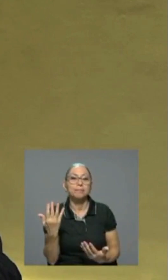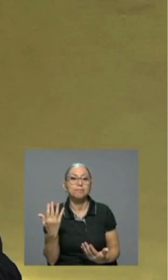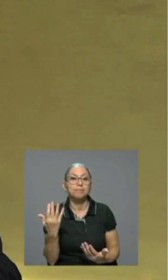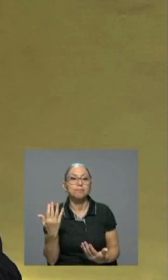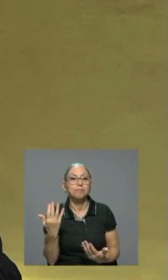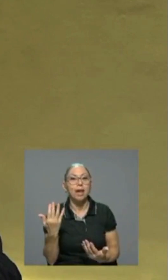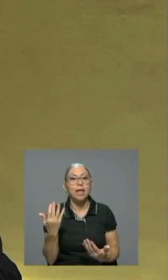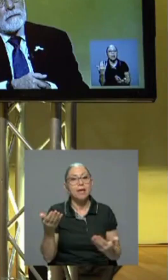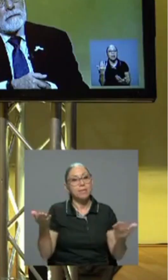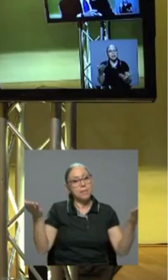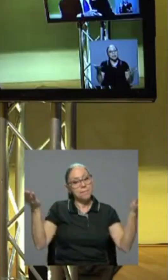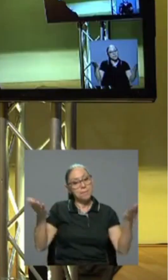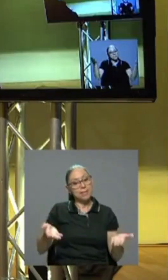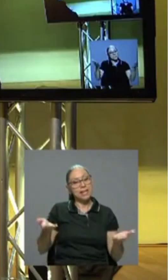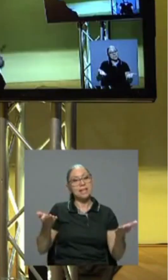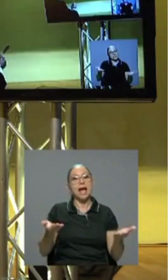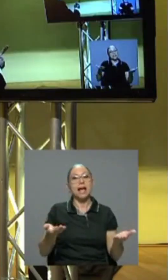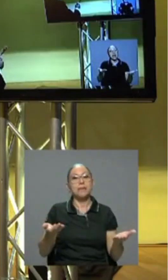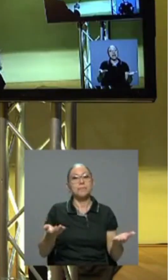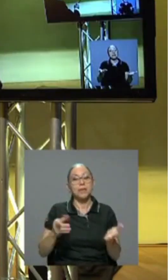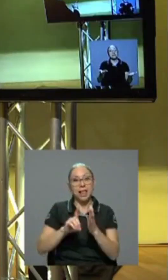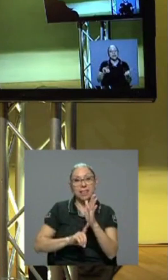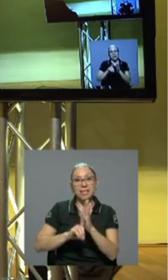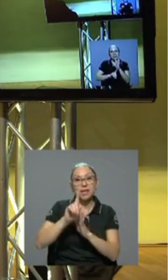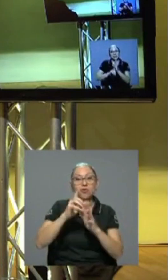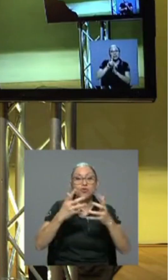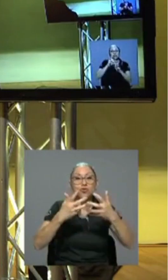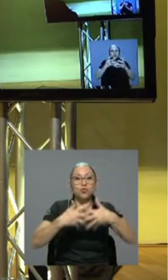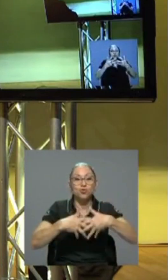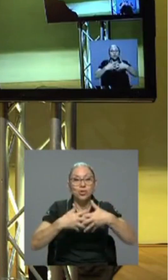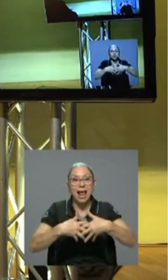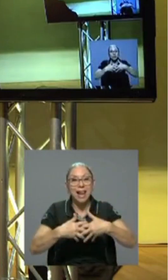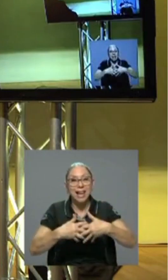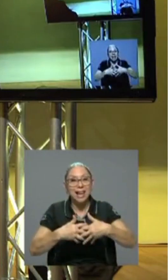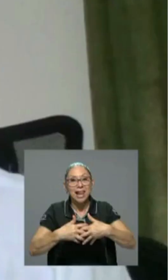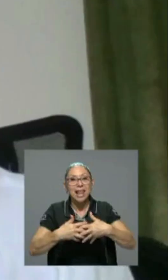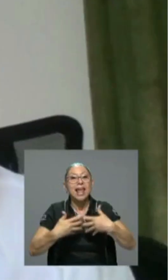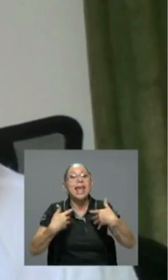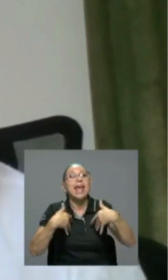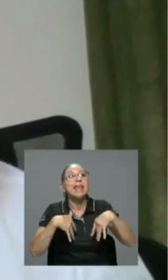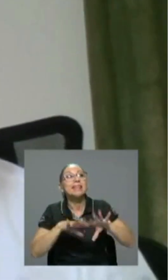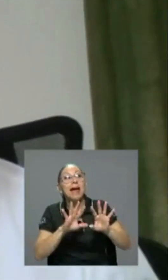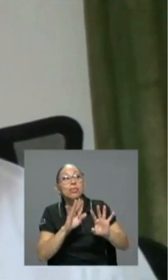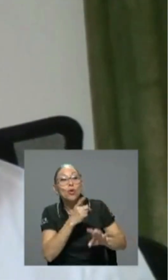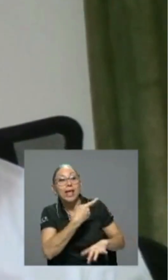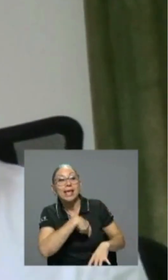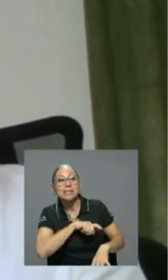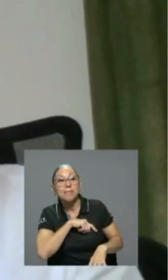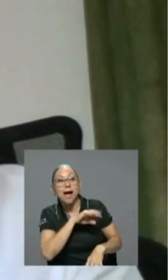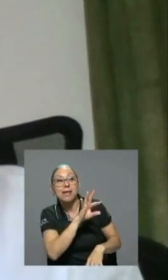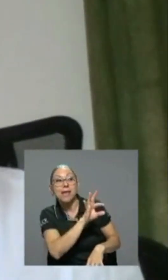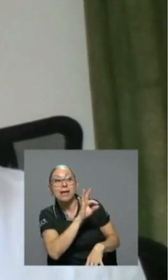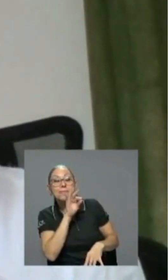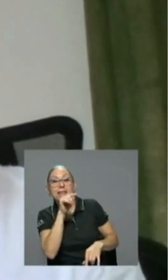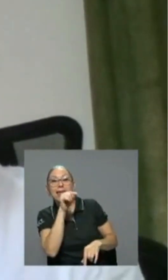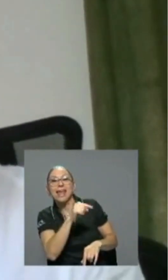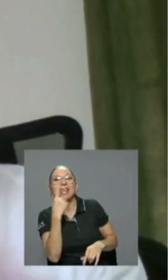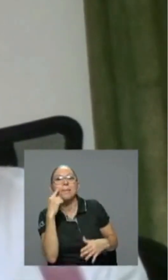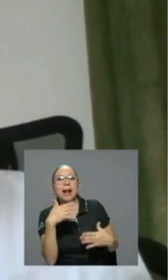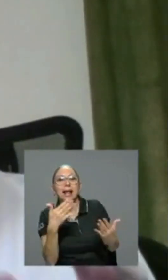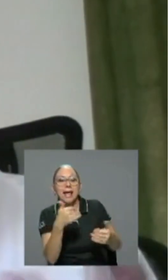de presentar ese desarrollo industrial, en tanto que la invitada a España es para establecer